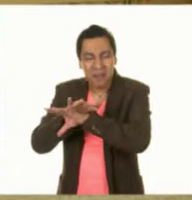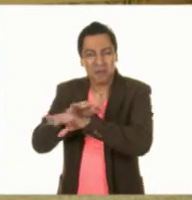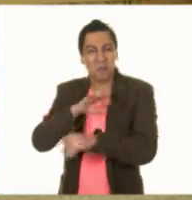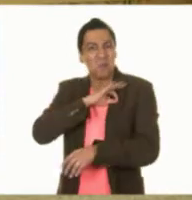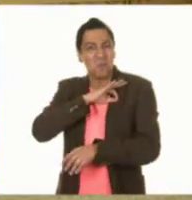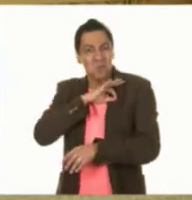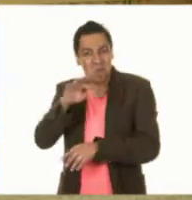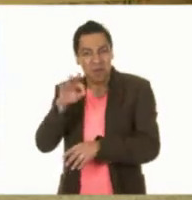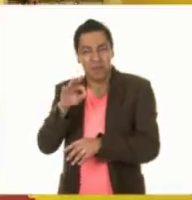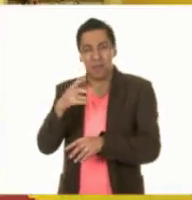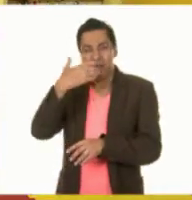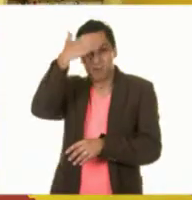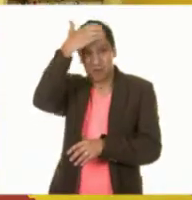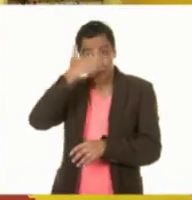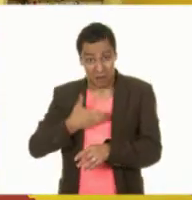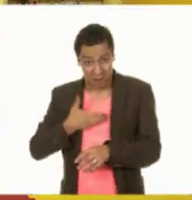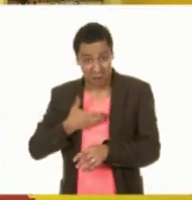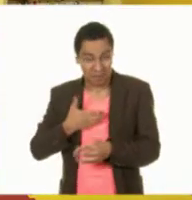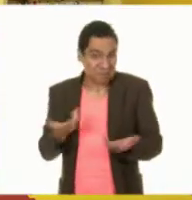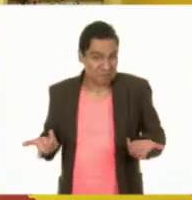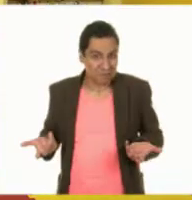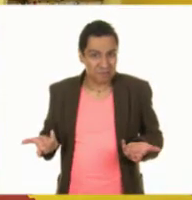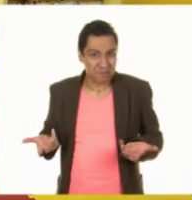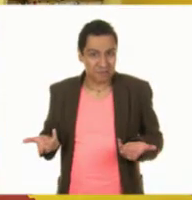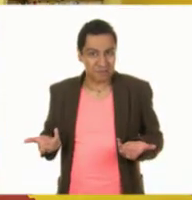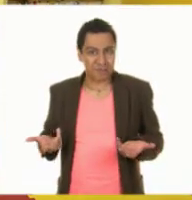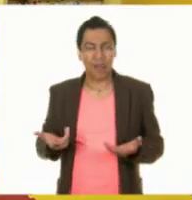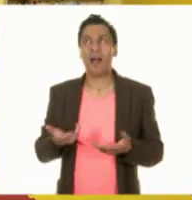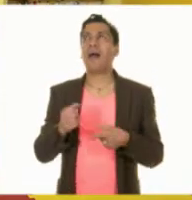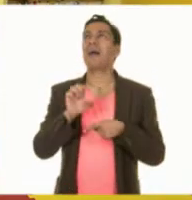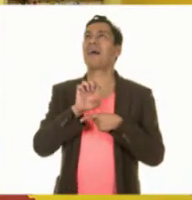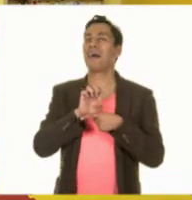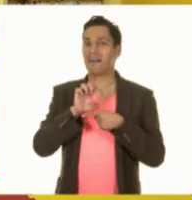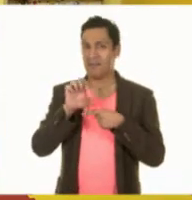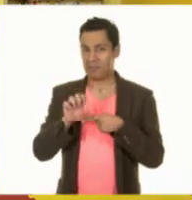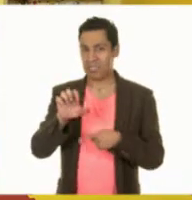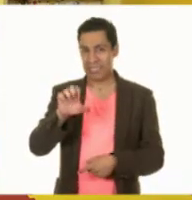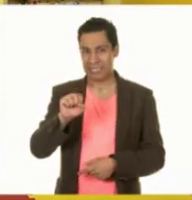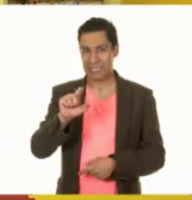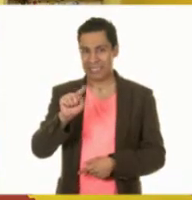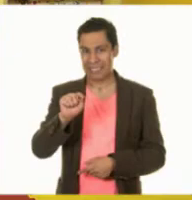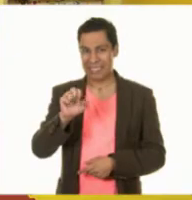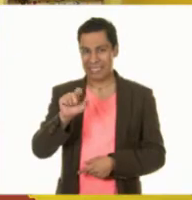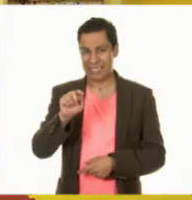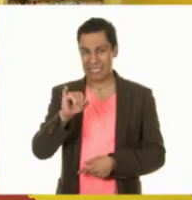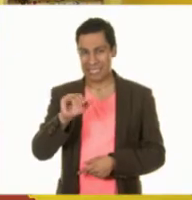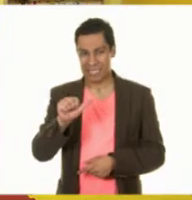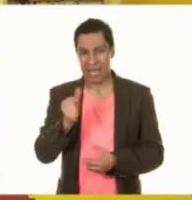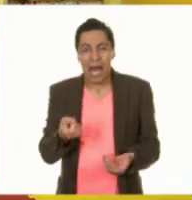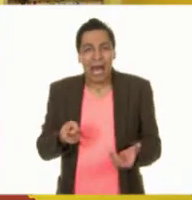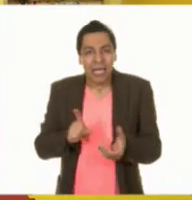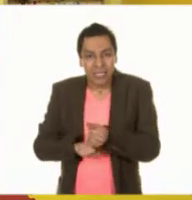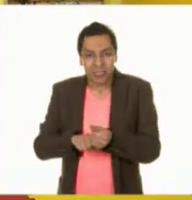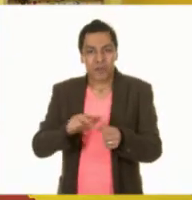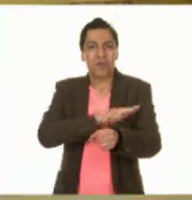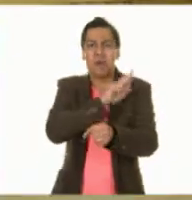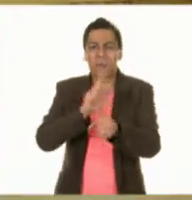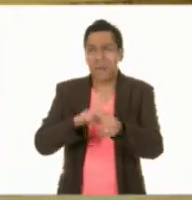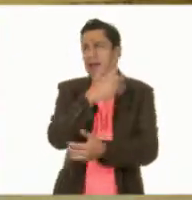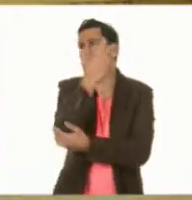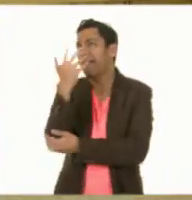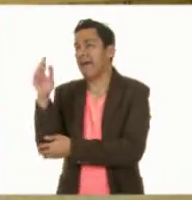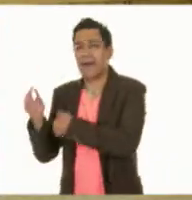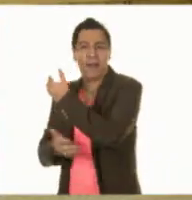puede ser un rostro. Entonces, ¿la estética también está en la naturaleza? ¡Exacto!